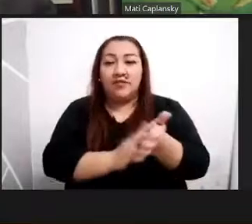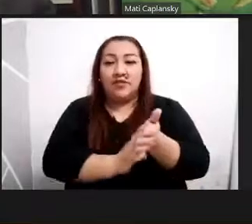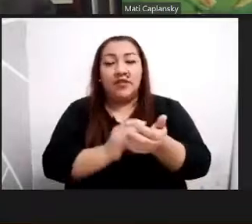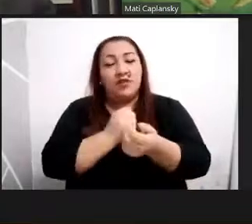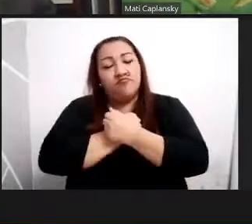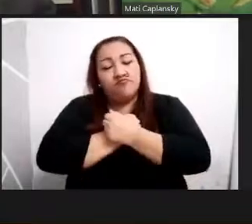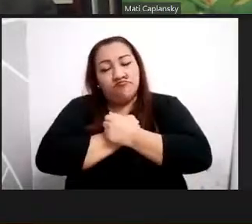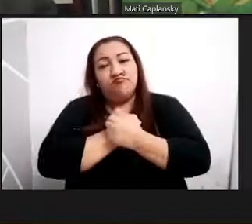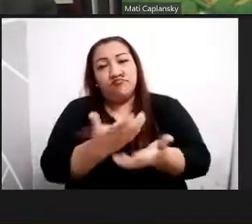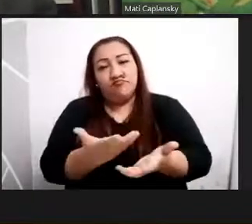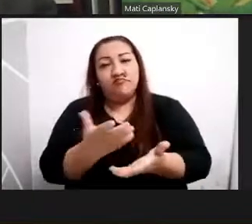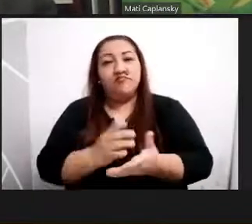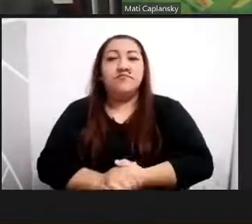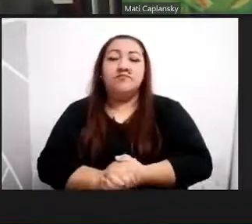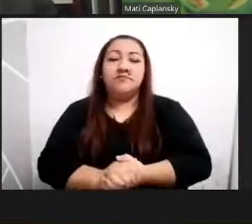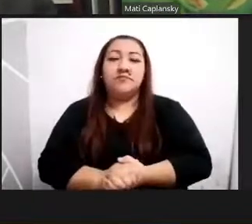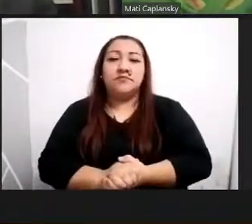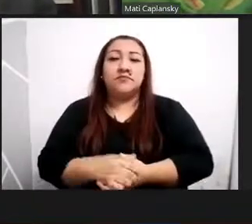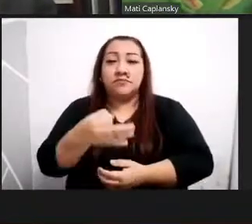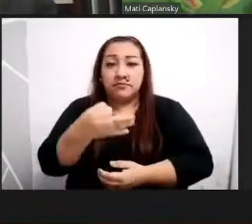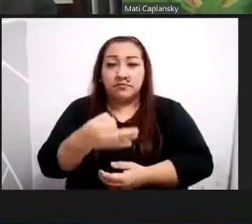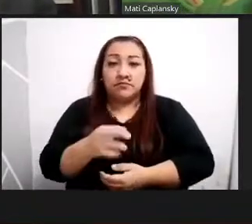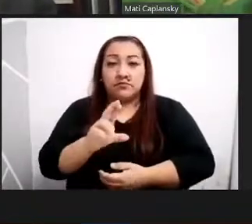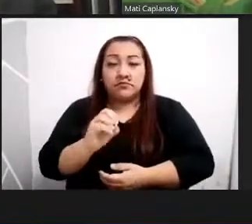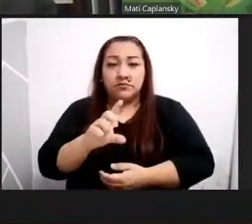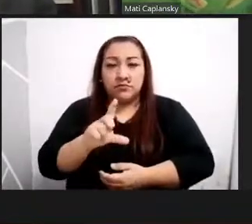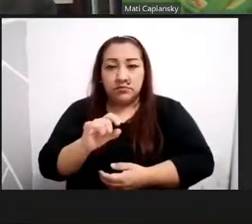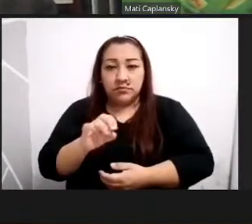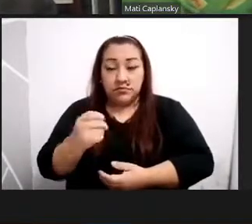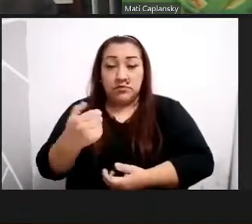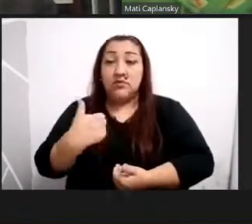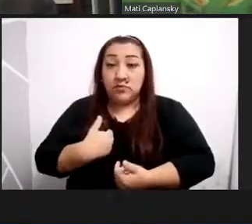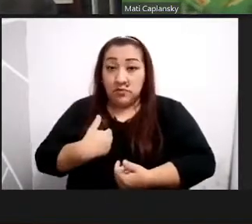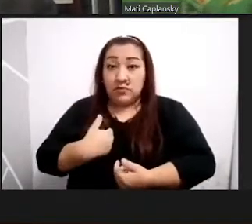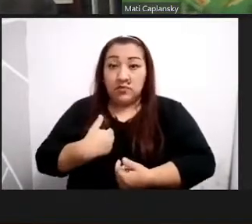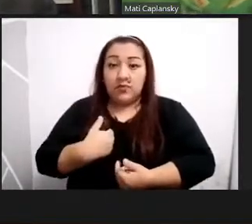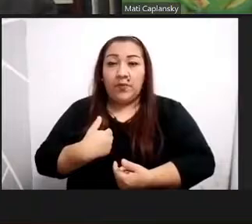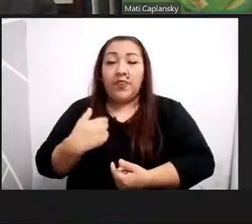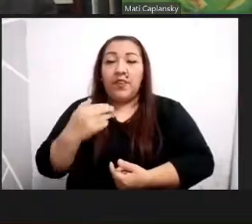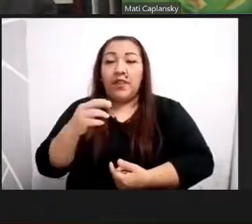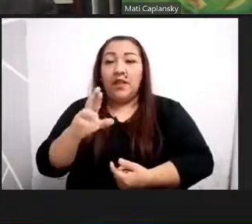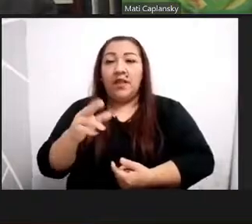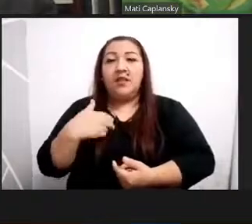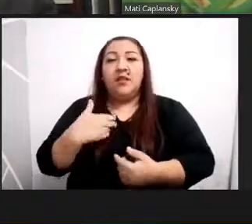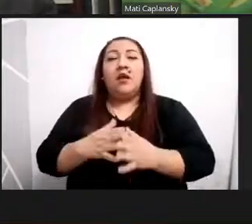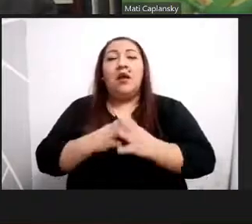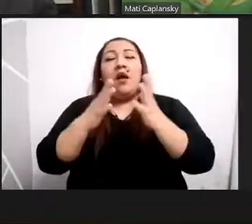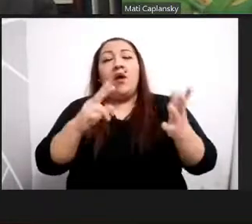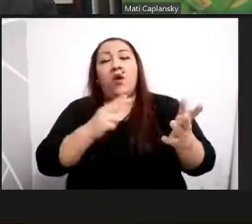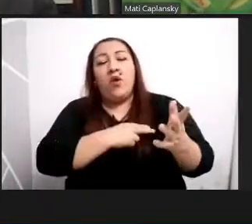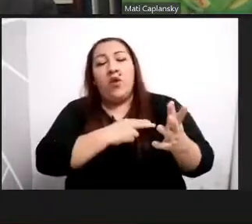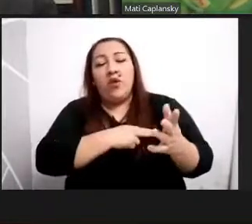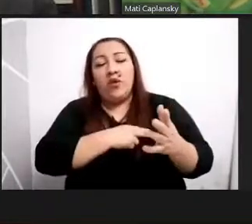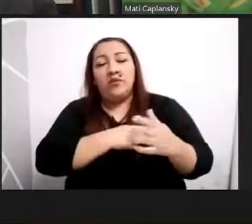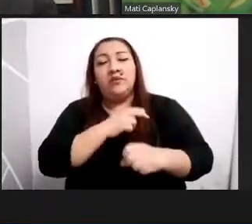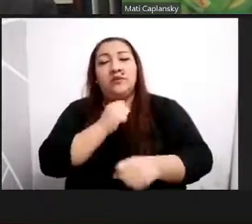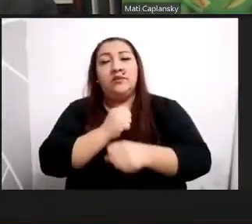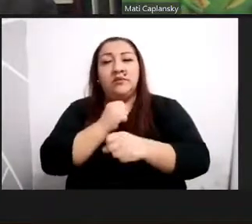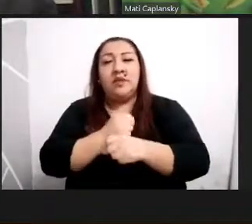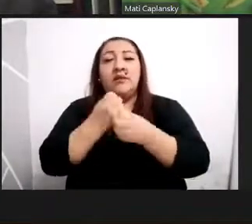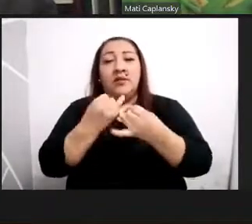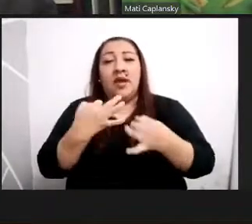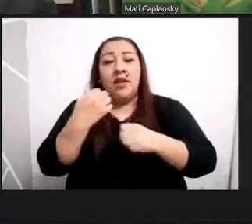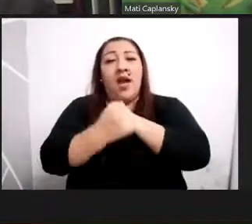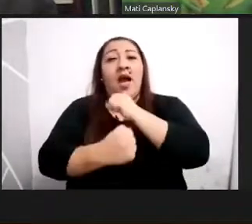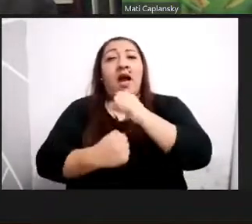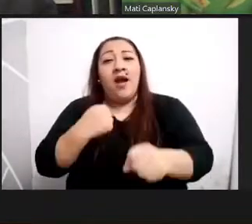institución. En realidad, Rolando y la que les habla, tenemos el honor, de alguna manera, de tener varios años,